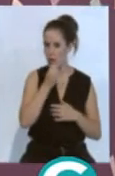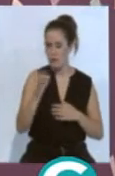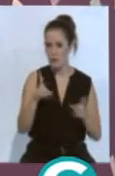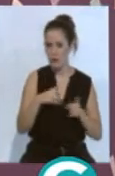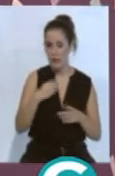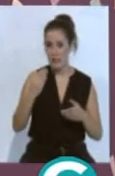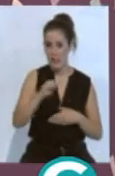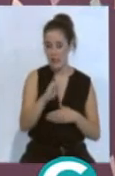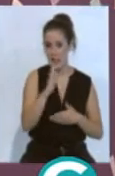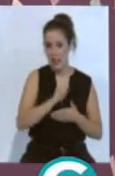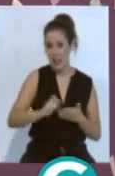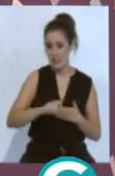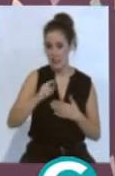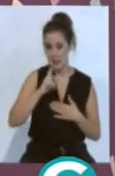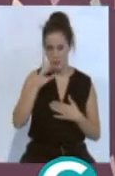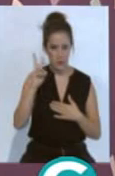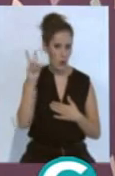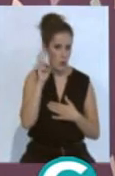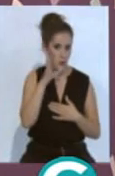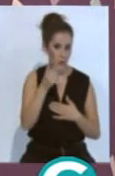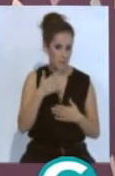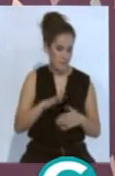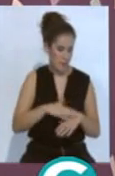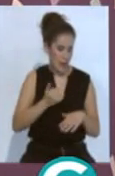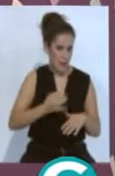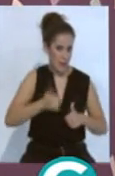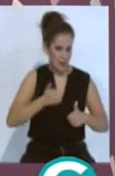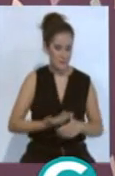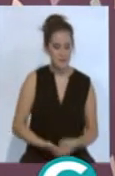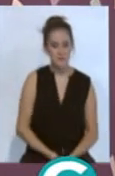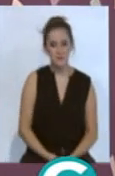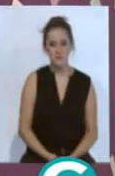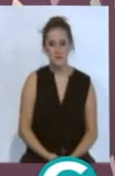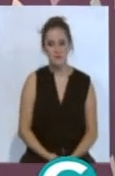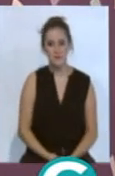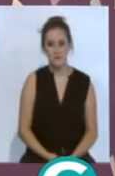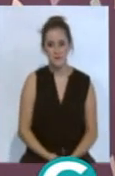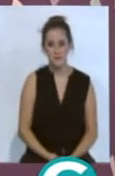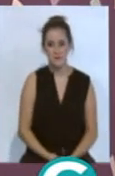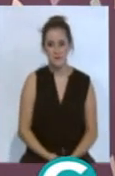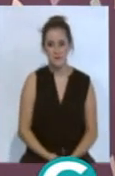si le añades letras como las que vamos a rescatar, pues para qué quiero más. Los escuchamos.